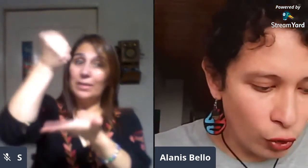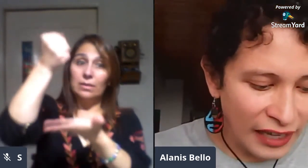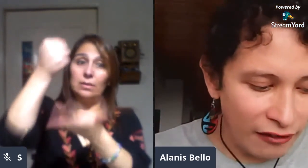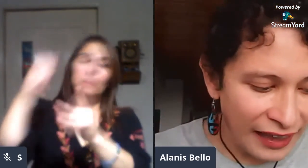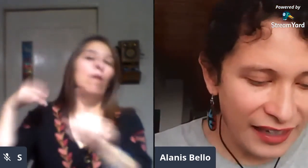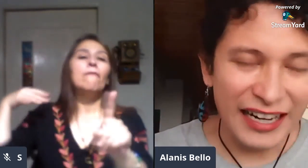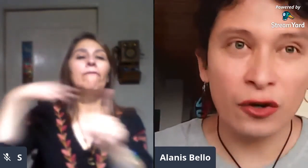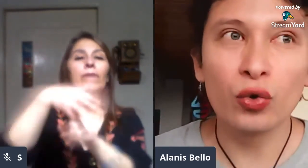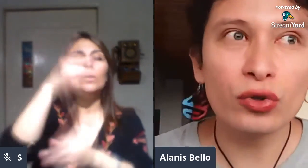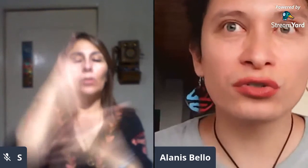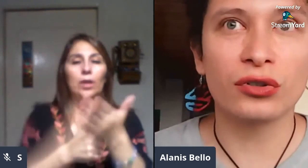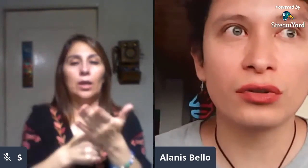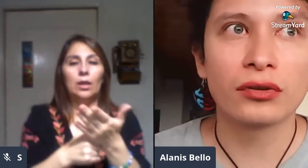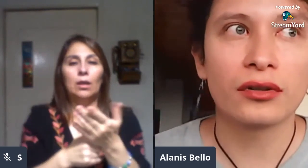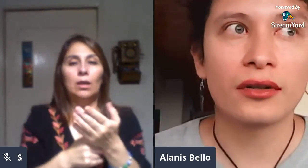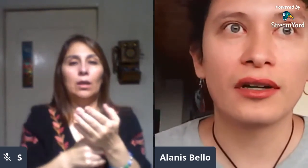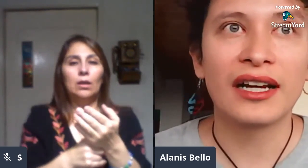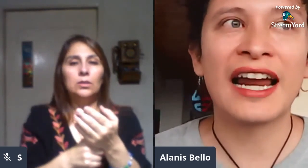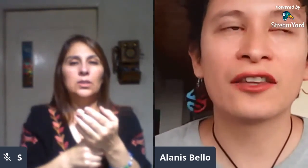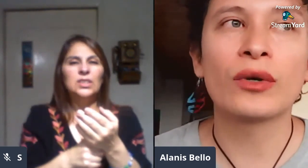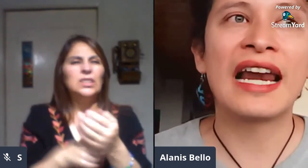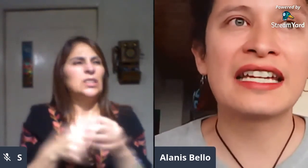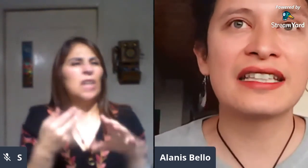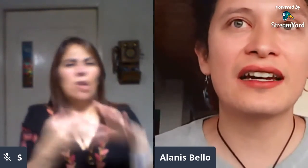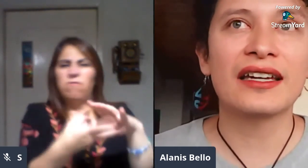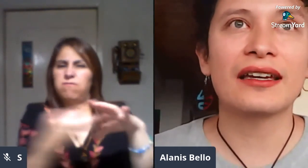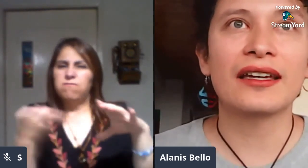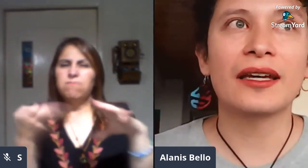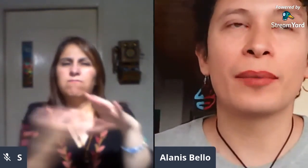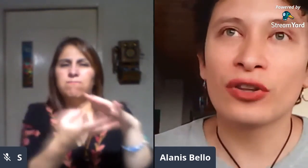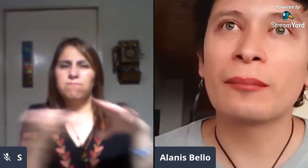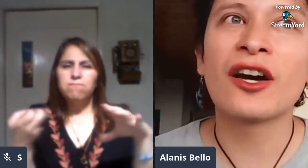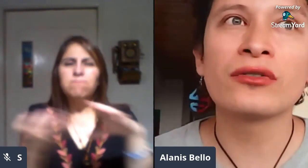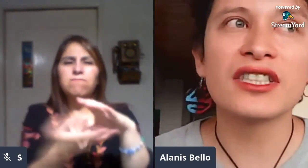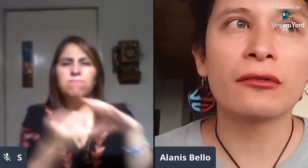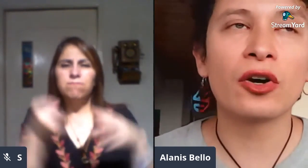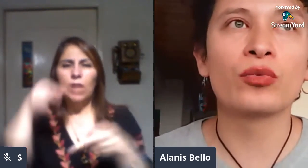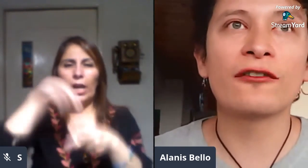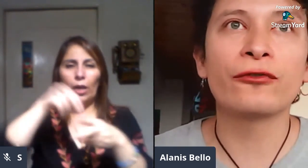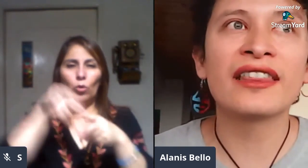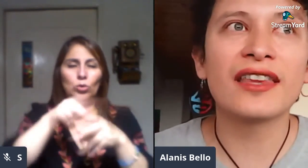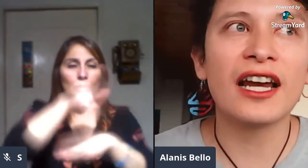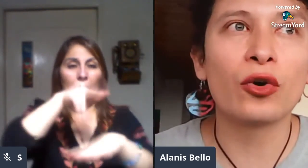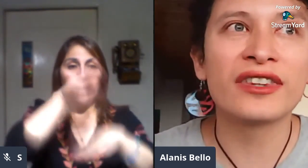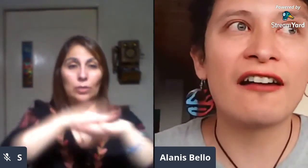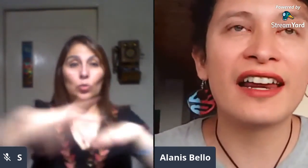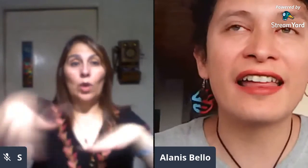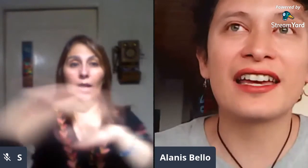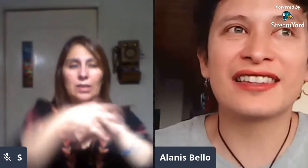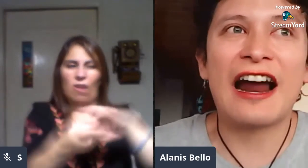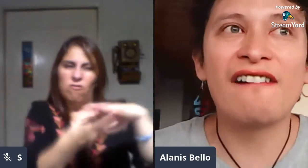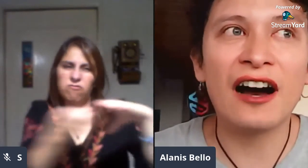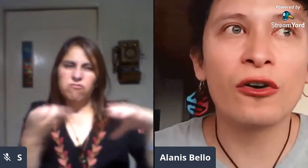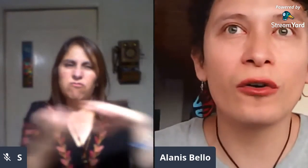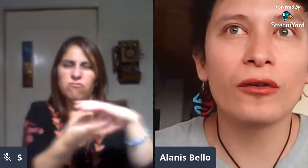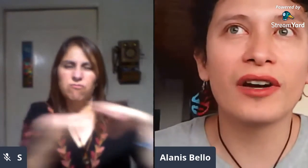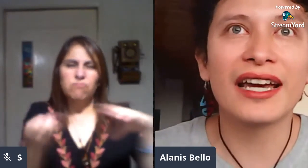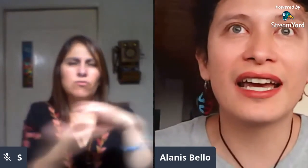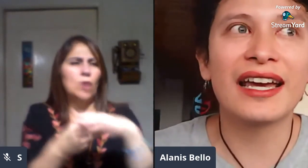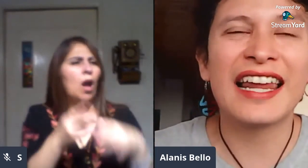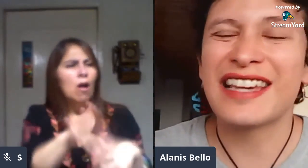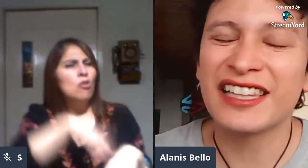fuente inagotable de recursos la naturaleza, pero también concibe como una fuente inagotable de